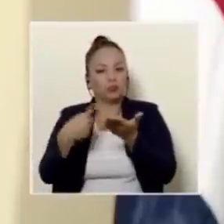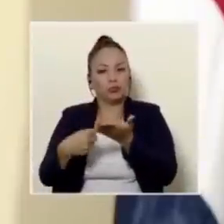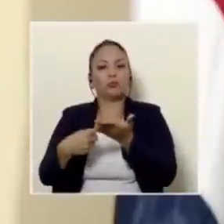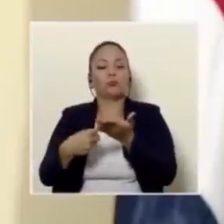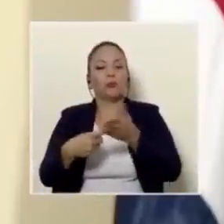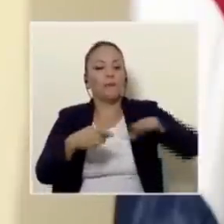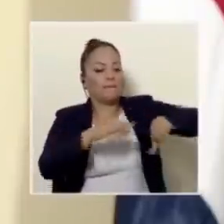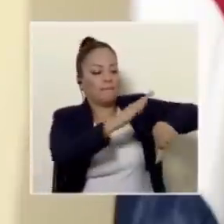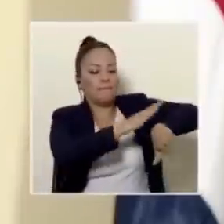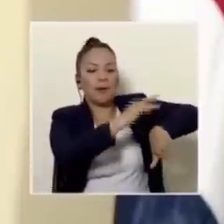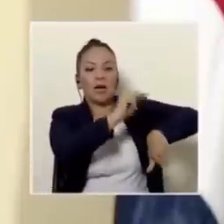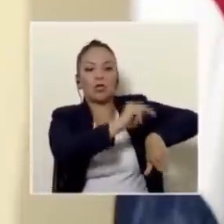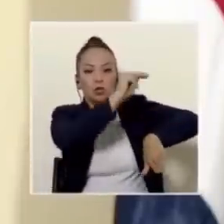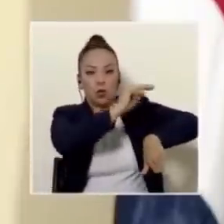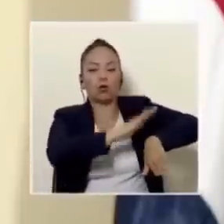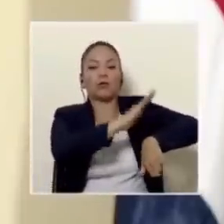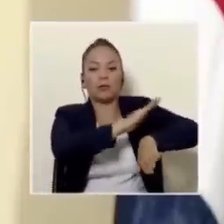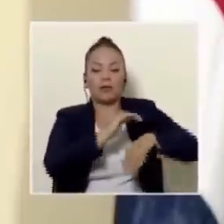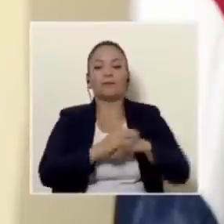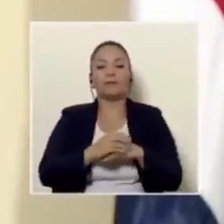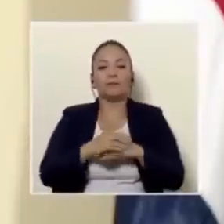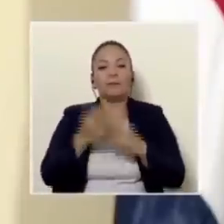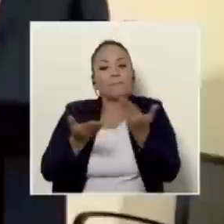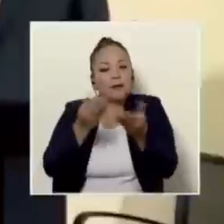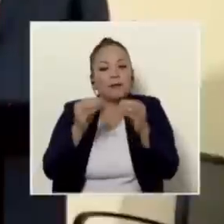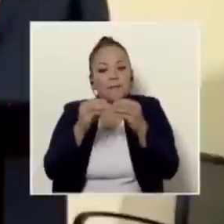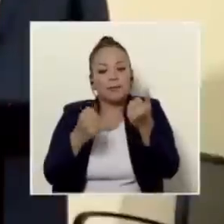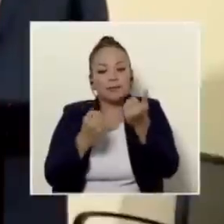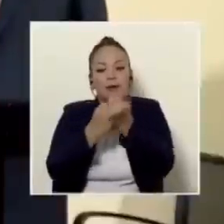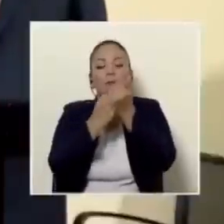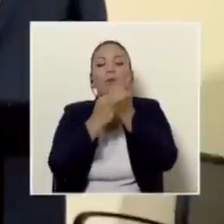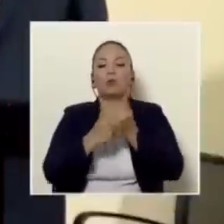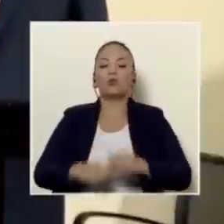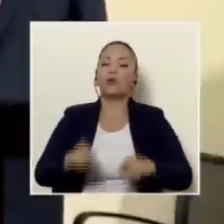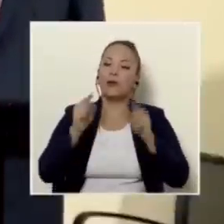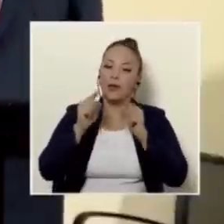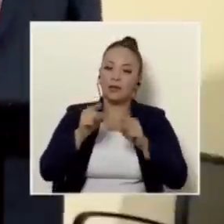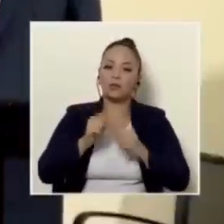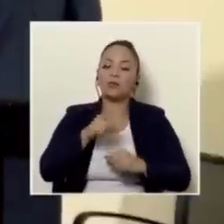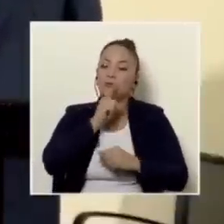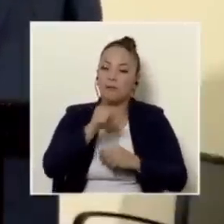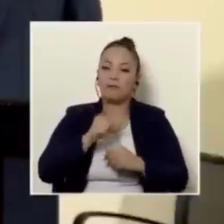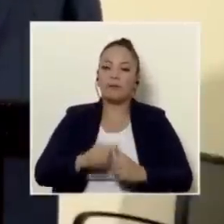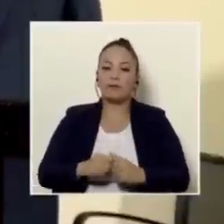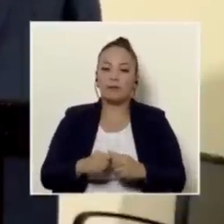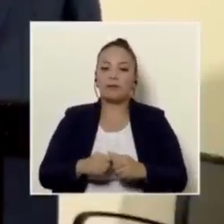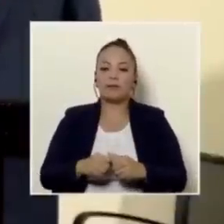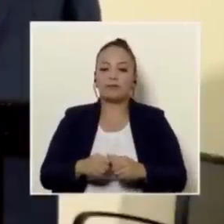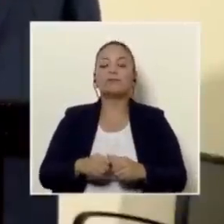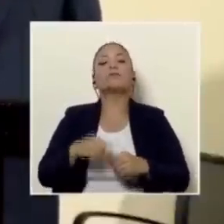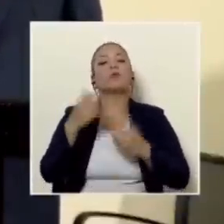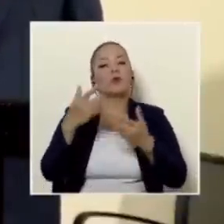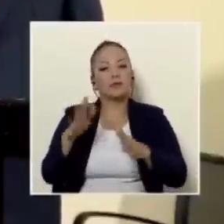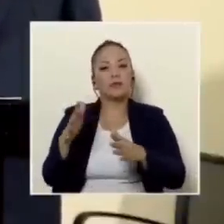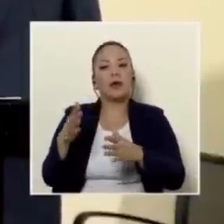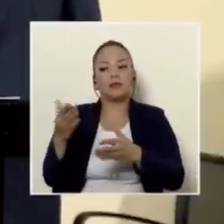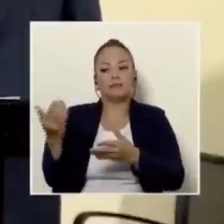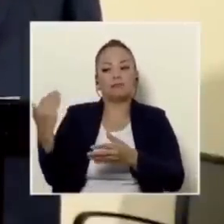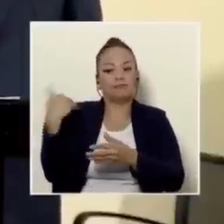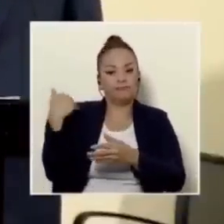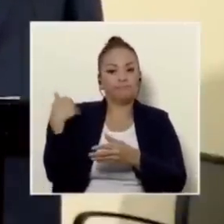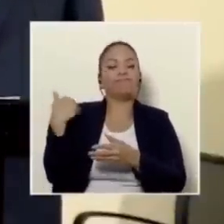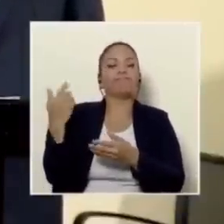zona norte ante una eventualidad para darles más apoyos. Eso es precisamente lo que ha sido instruido por el